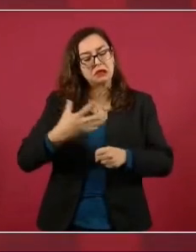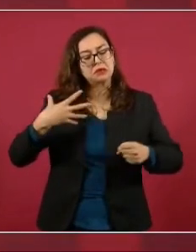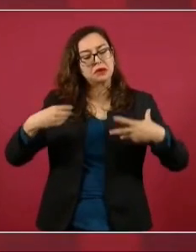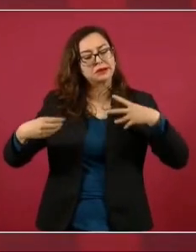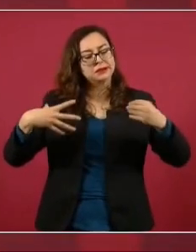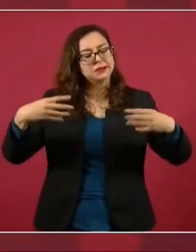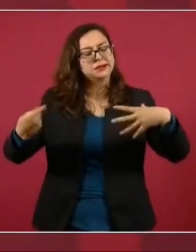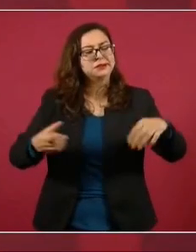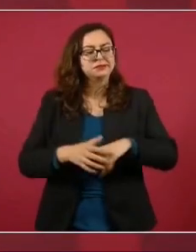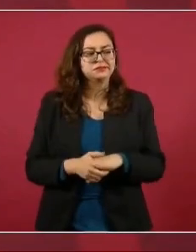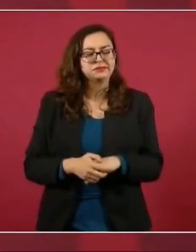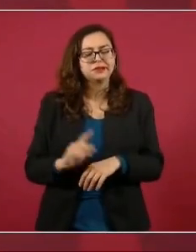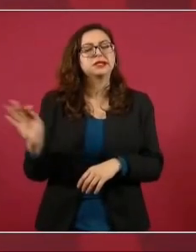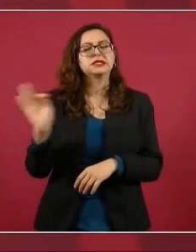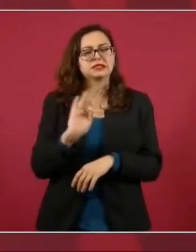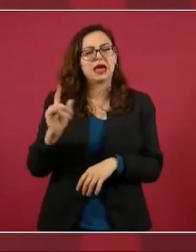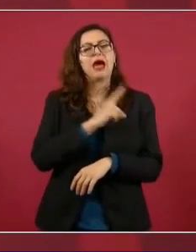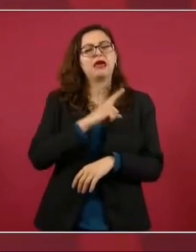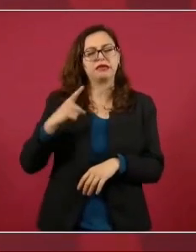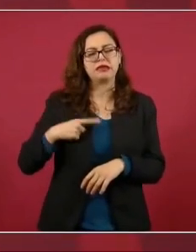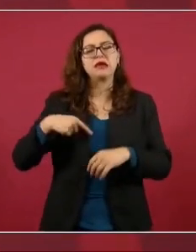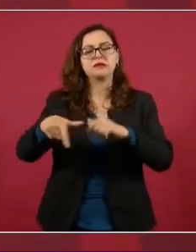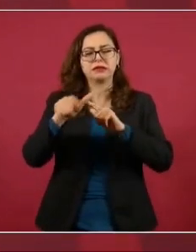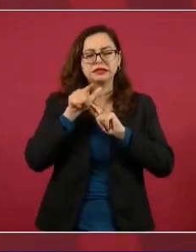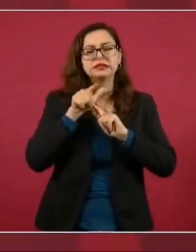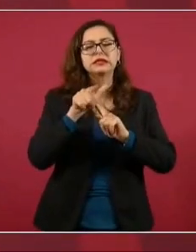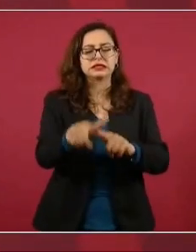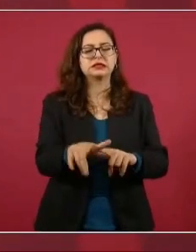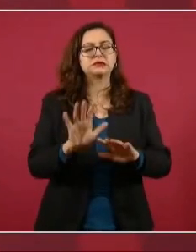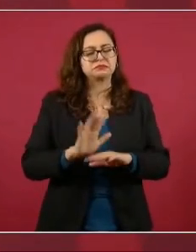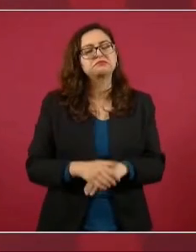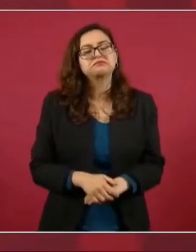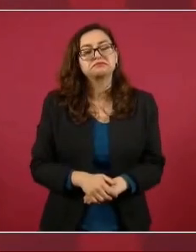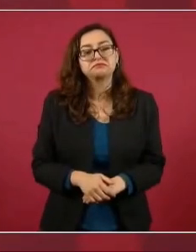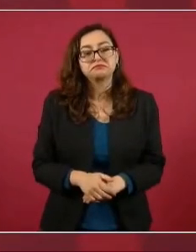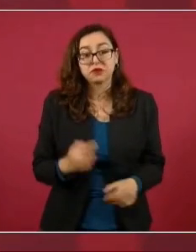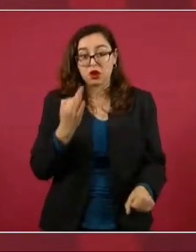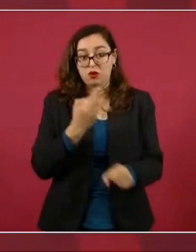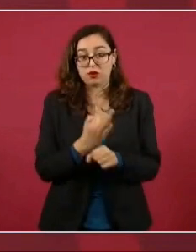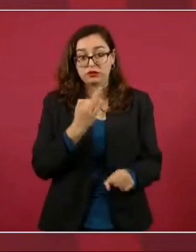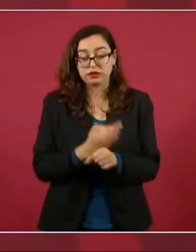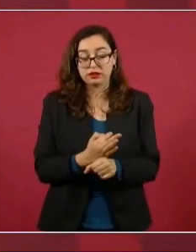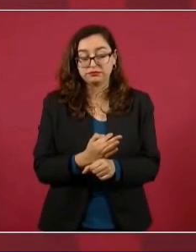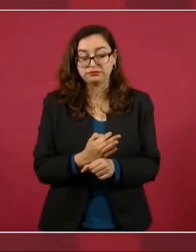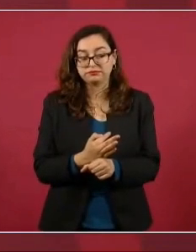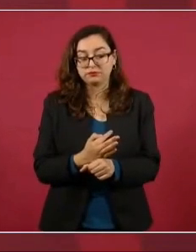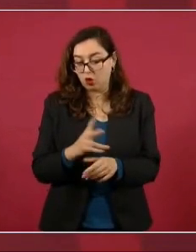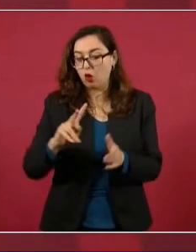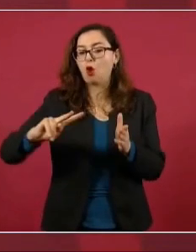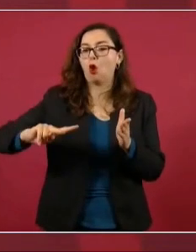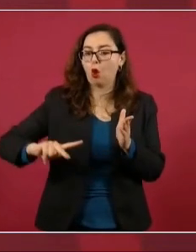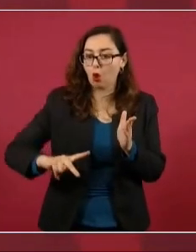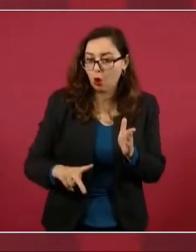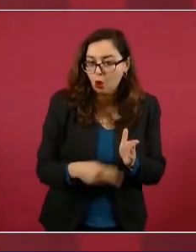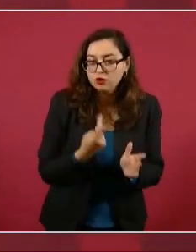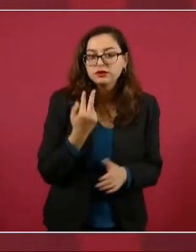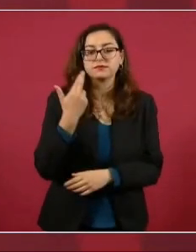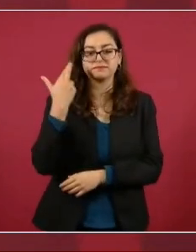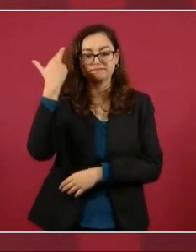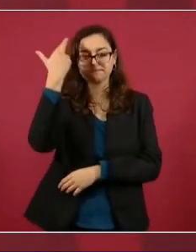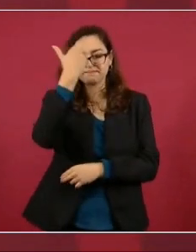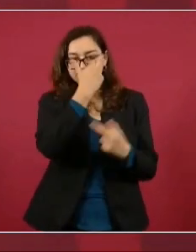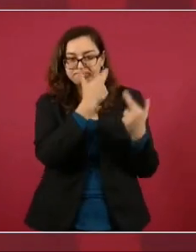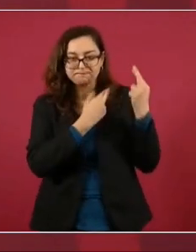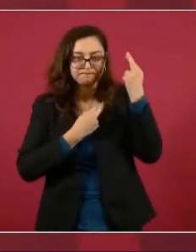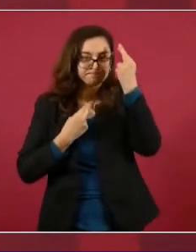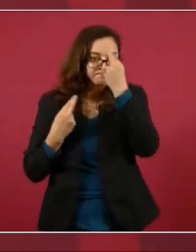de suspenderlas. En este momento ya está en revisión, y ese acuerdo que fue publicado en el Diario Oficial, con